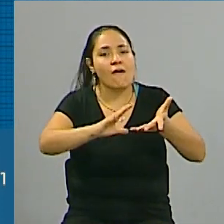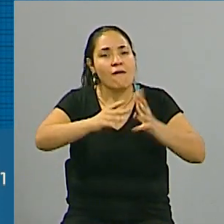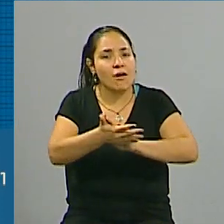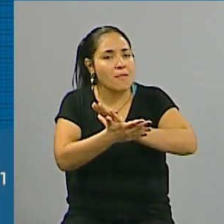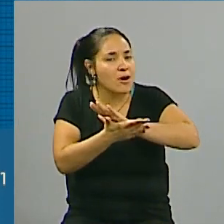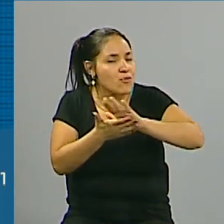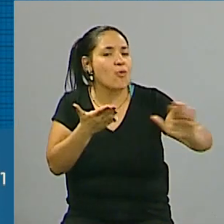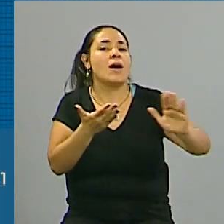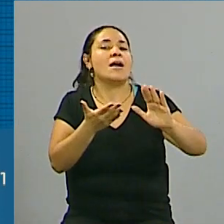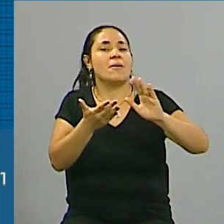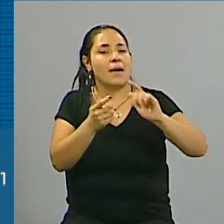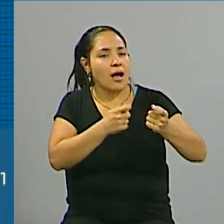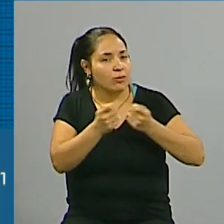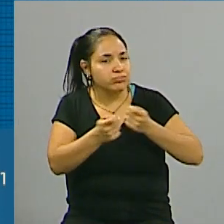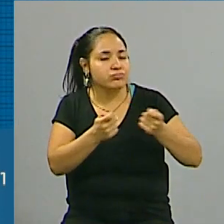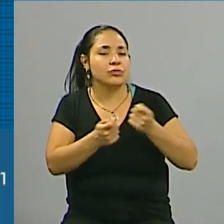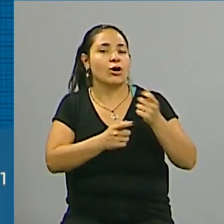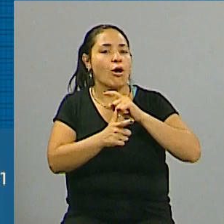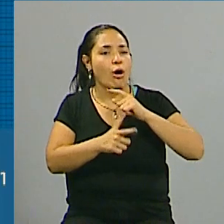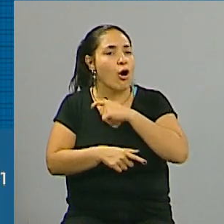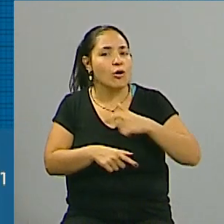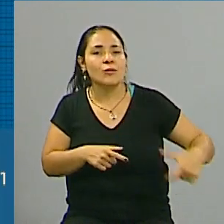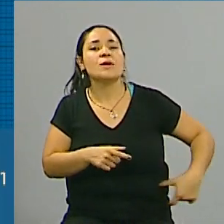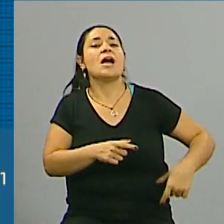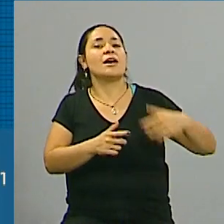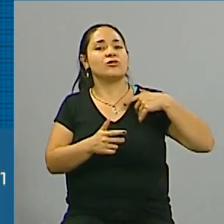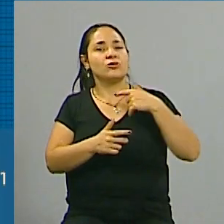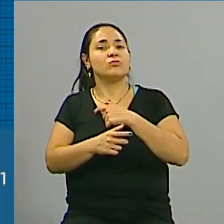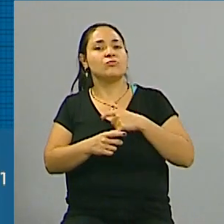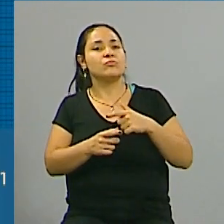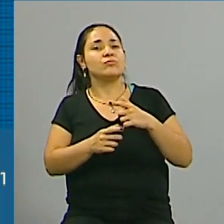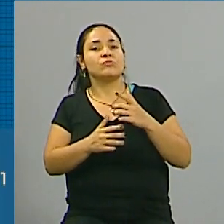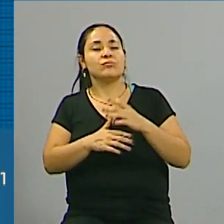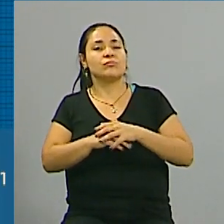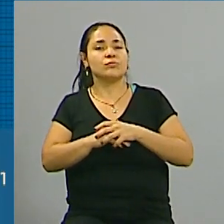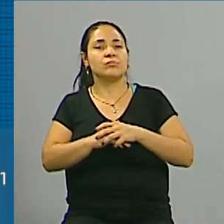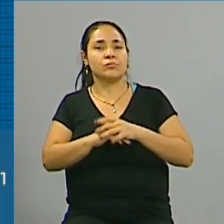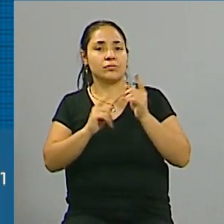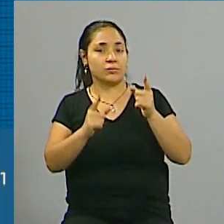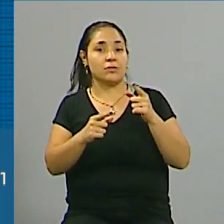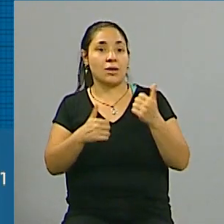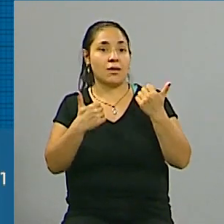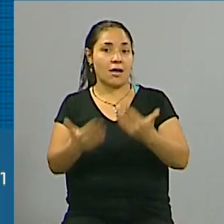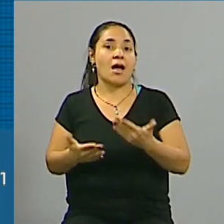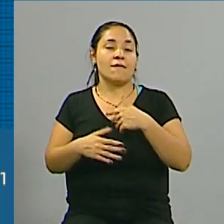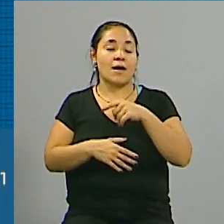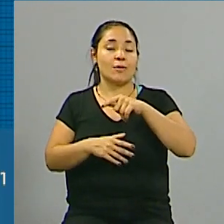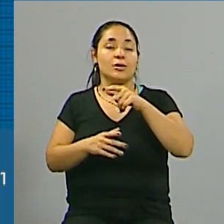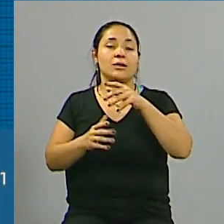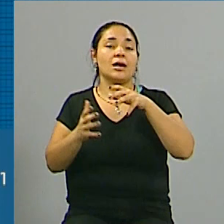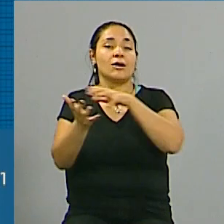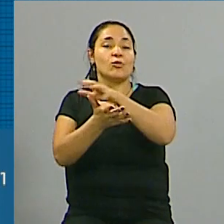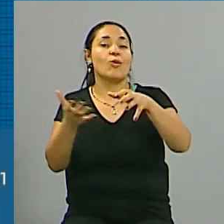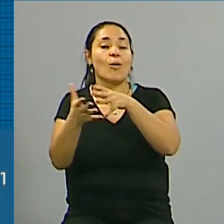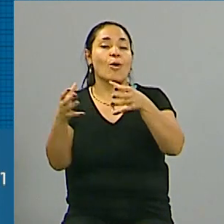de gobernar, y que haya una gobernabilidad que pueda repercutir tanto en la clase media, en los sectores vulnerables y diferentes